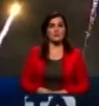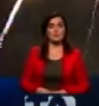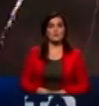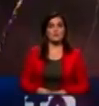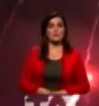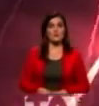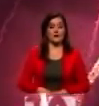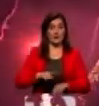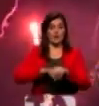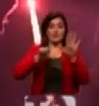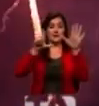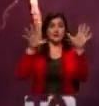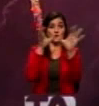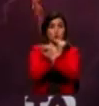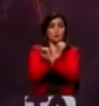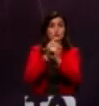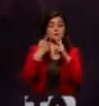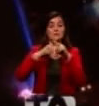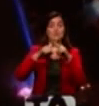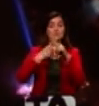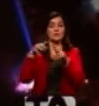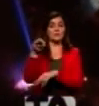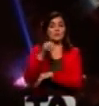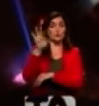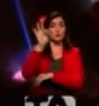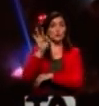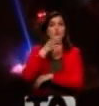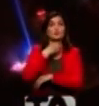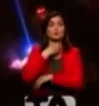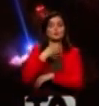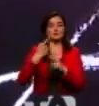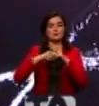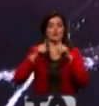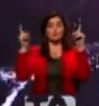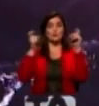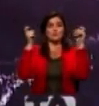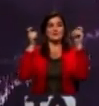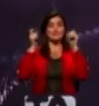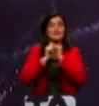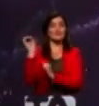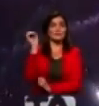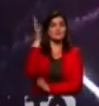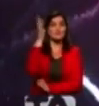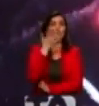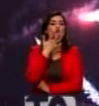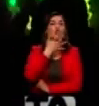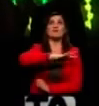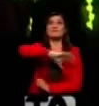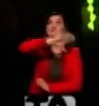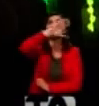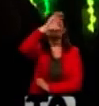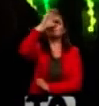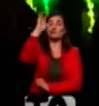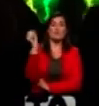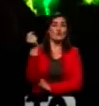A las 7 de la noche de este miércoles 9 de agosto se encendió la Fiesta de la Luz. El cielo se pintaba de colores,